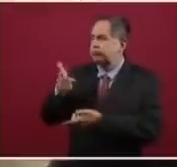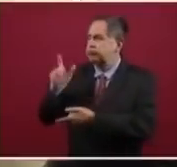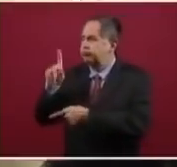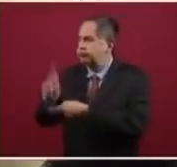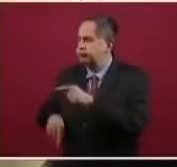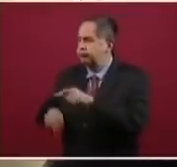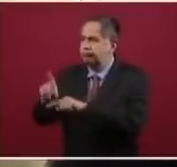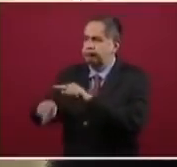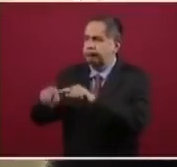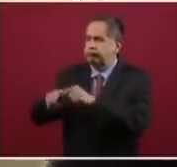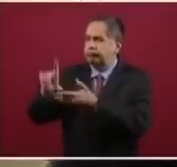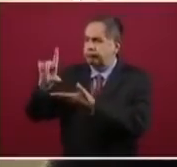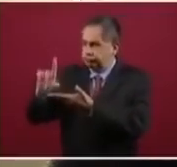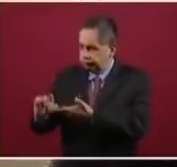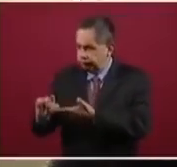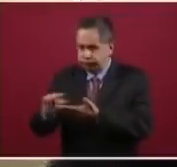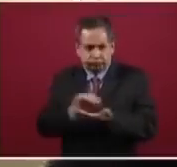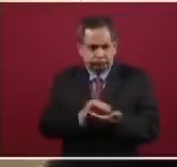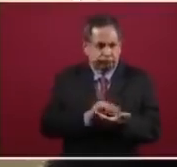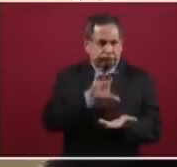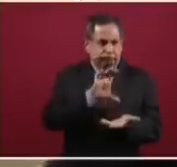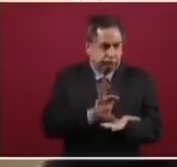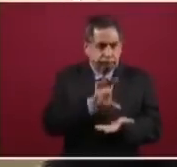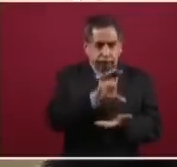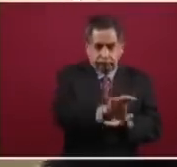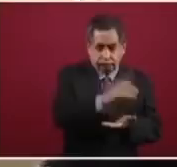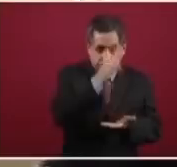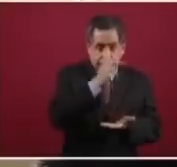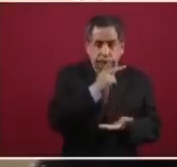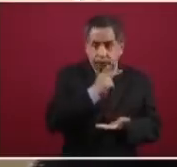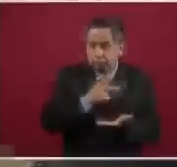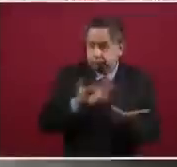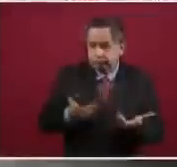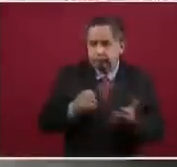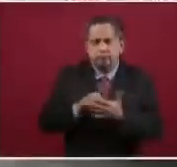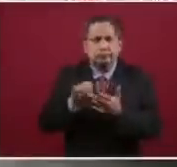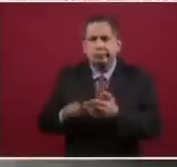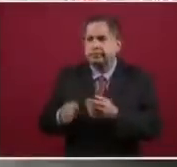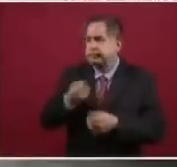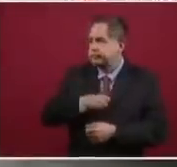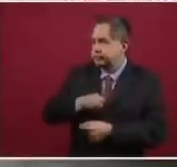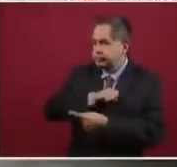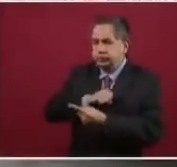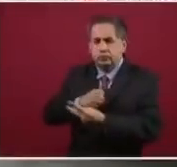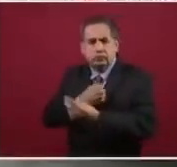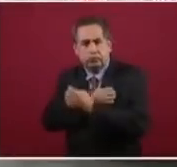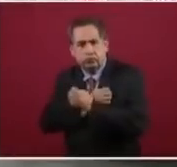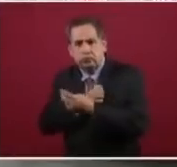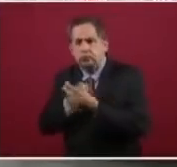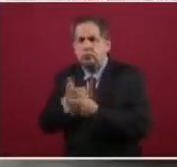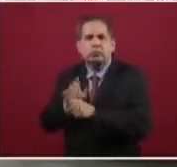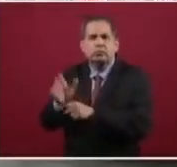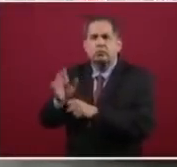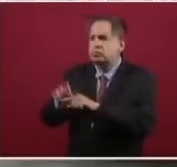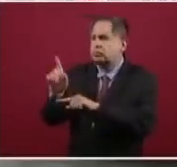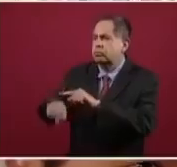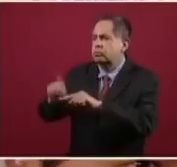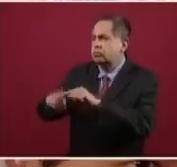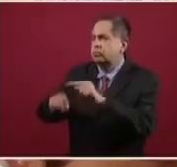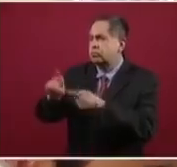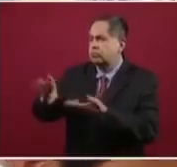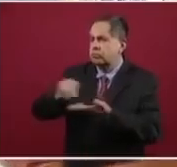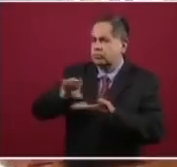o sea no nada más a las dependencias económicas cuánto implicó recortar a sectores como salud educación oa qué sectores se le recortó